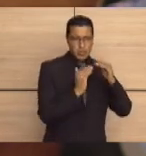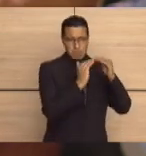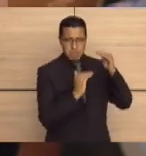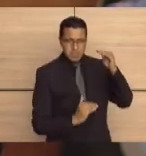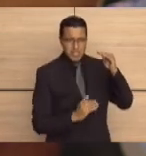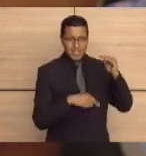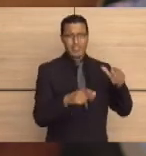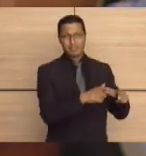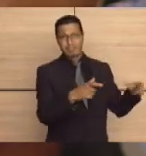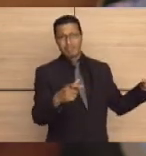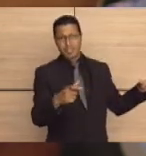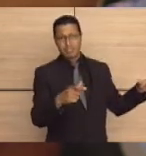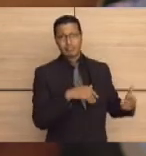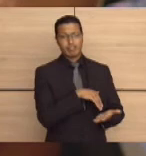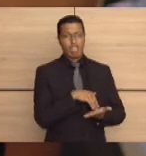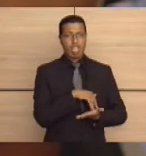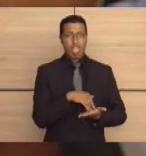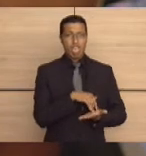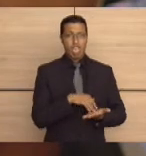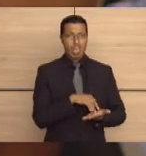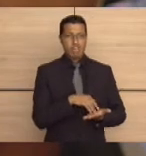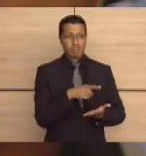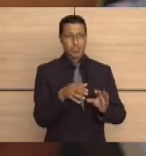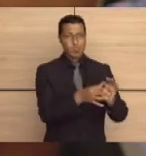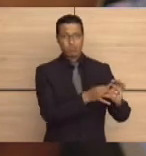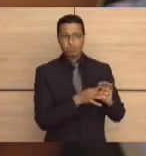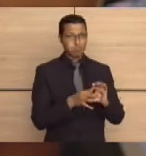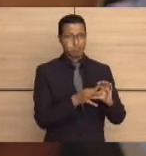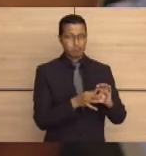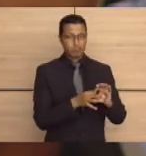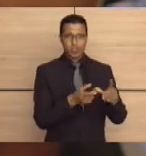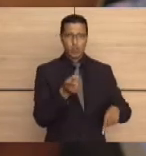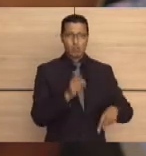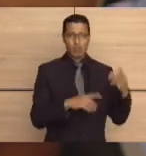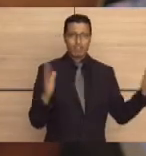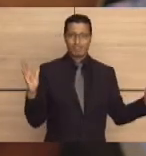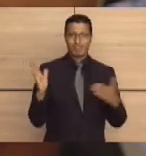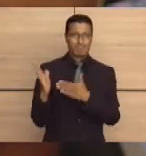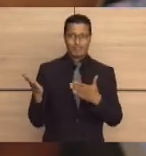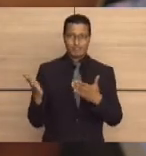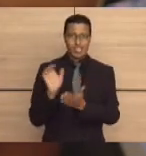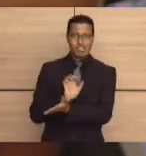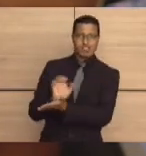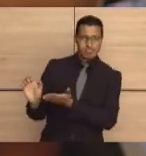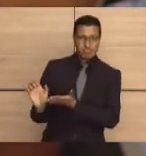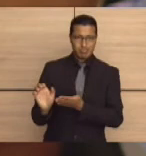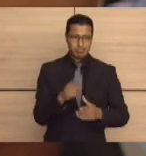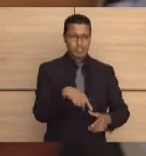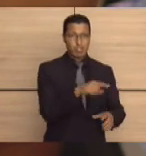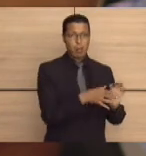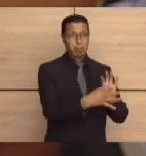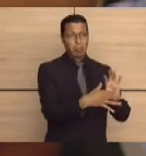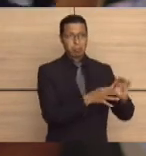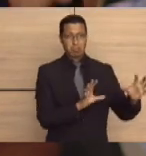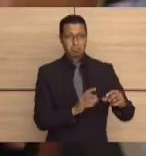sean mayorías, son débiles si no están cohesionadas y no son capaces de actuar juntas, y las minorías, por pequeñas